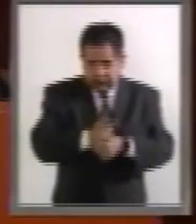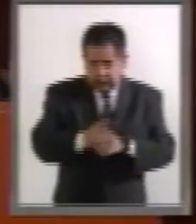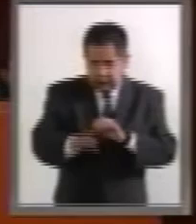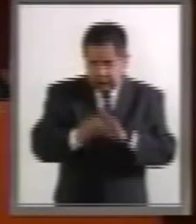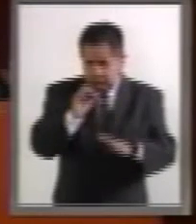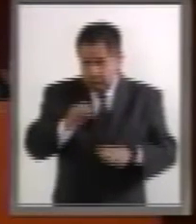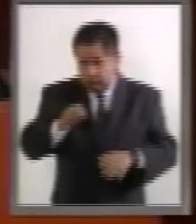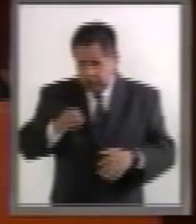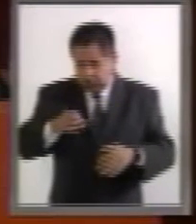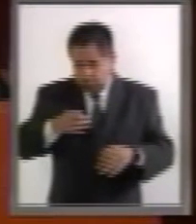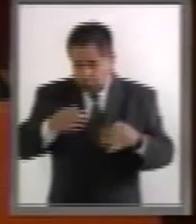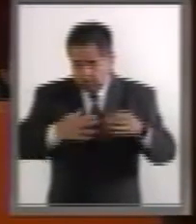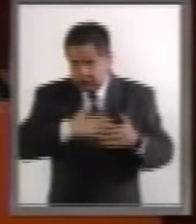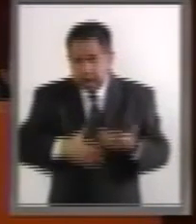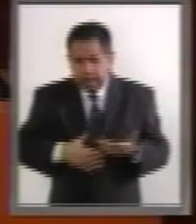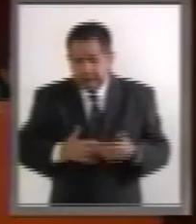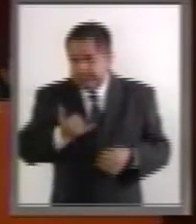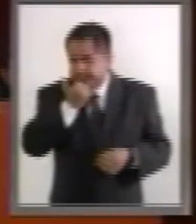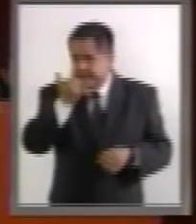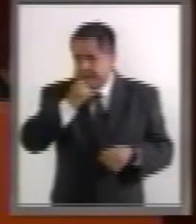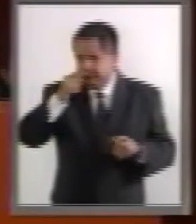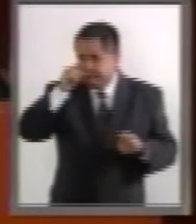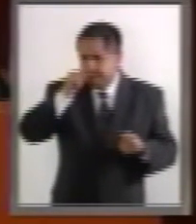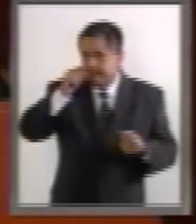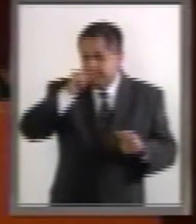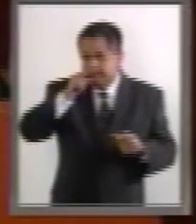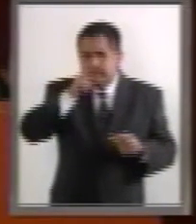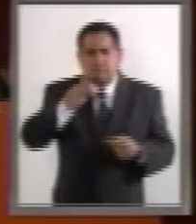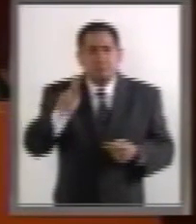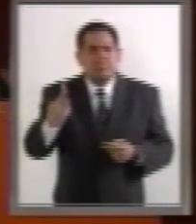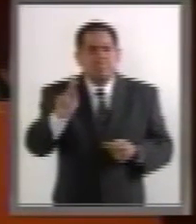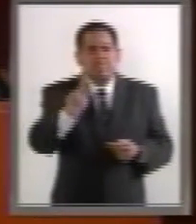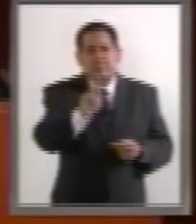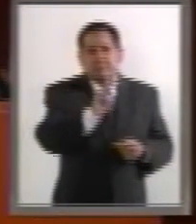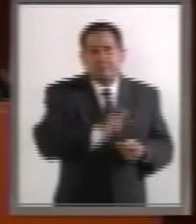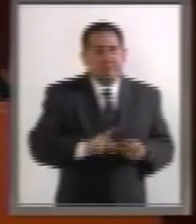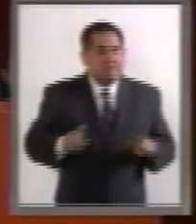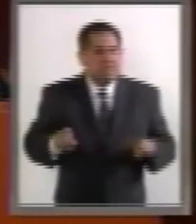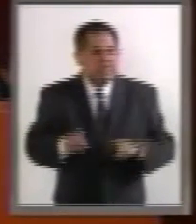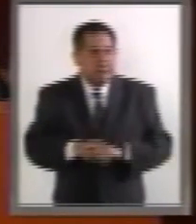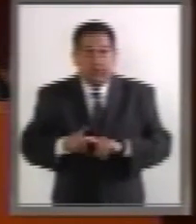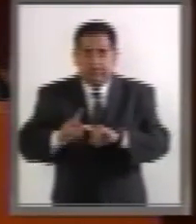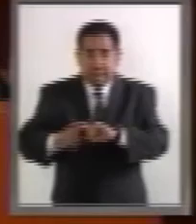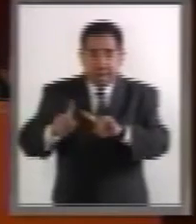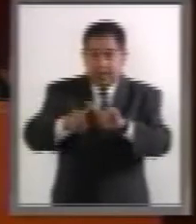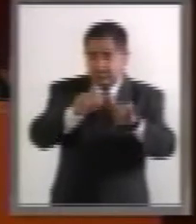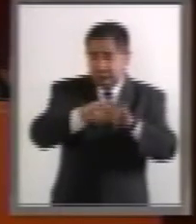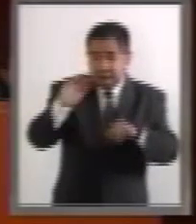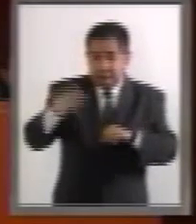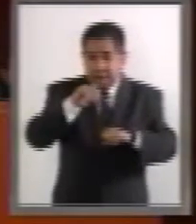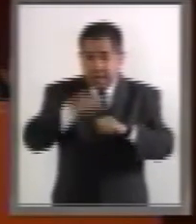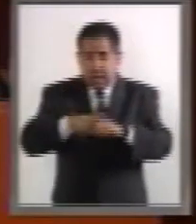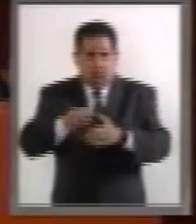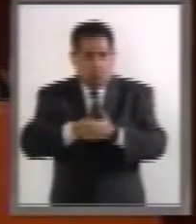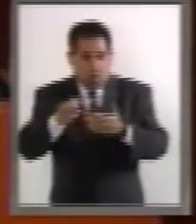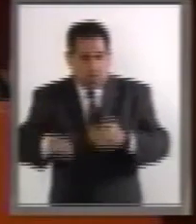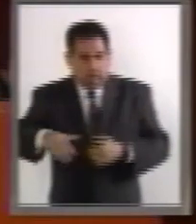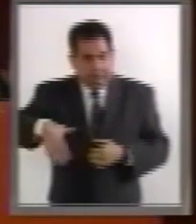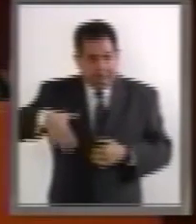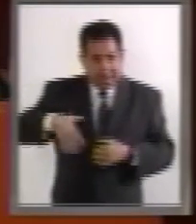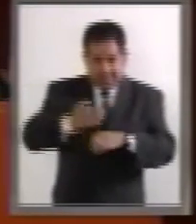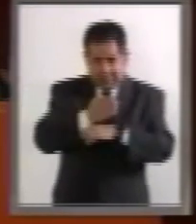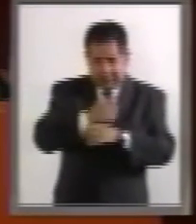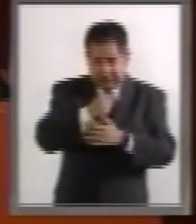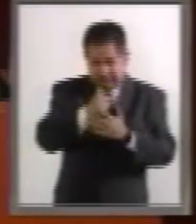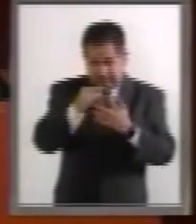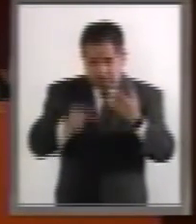la justicia, también es necesario señalar que las distintas autoridades federales, como las de estos